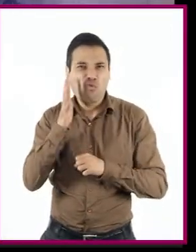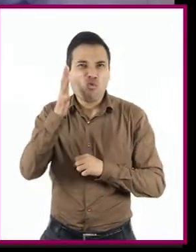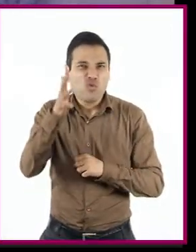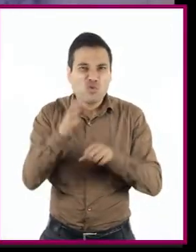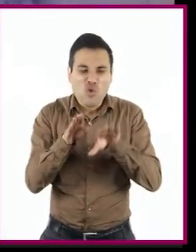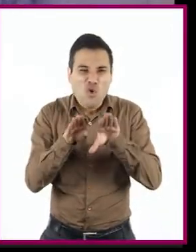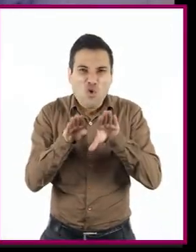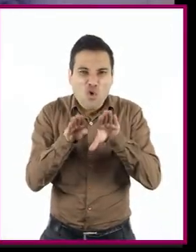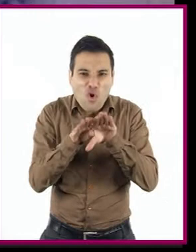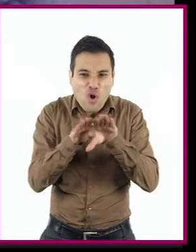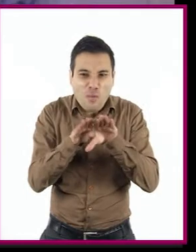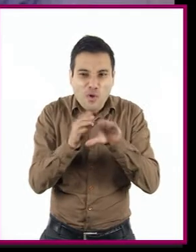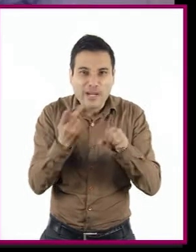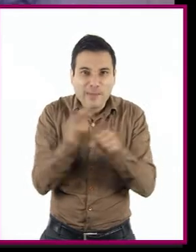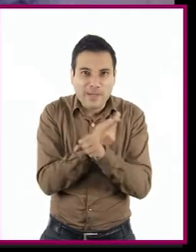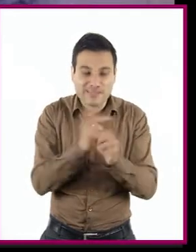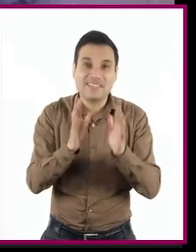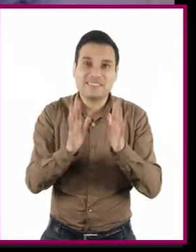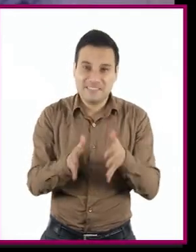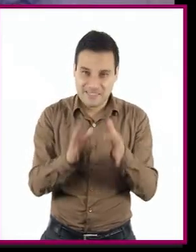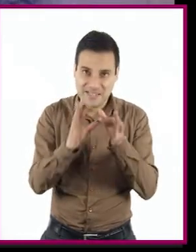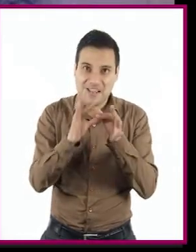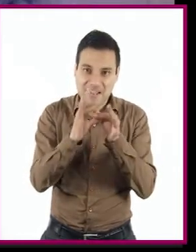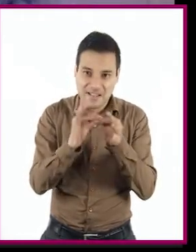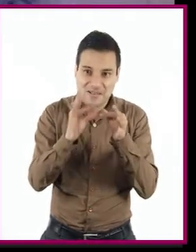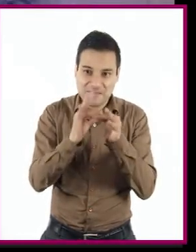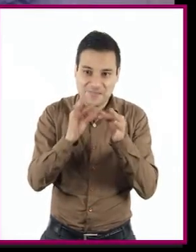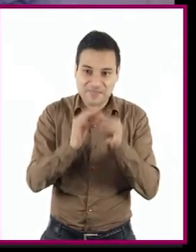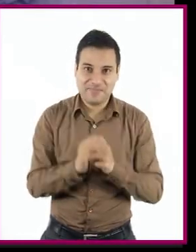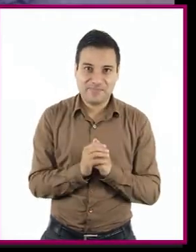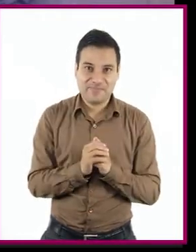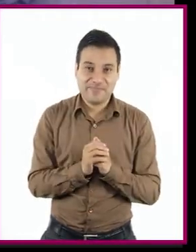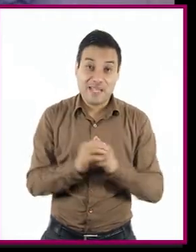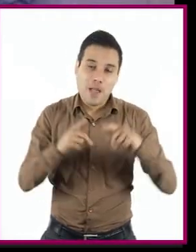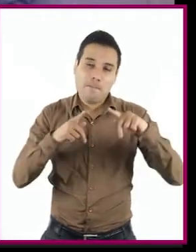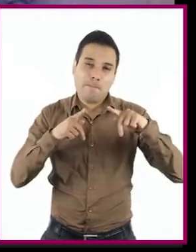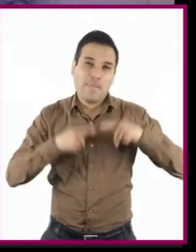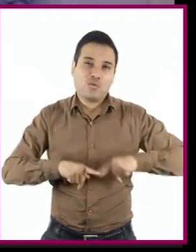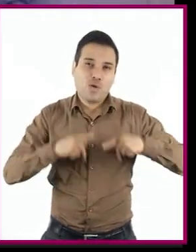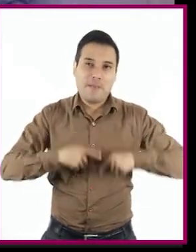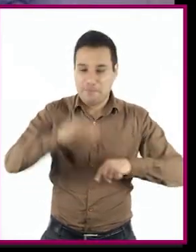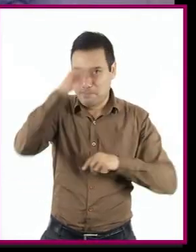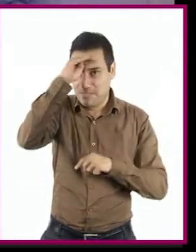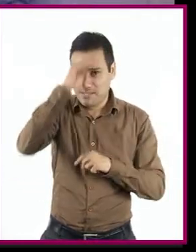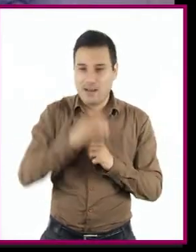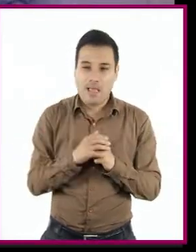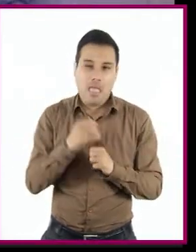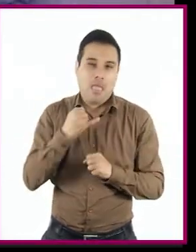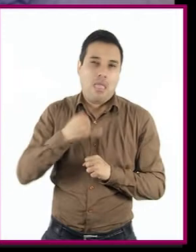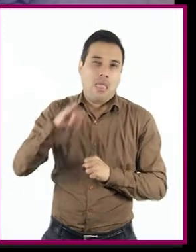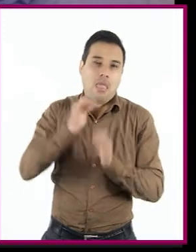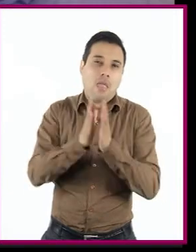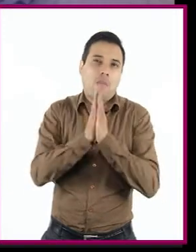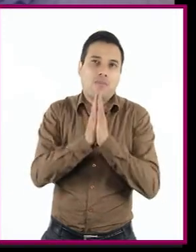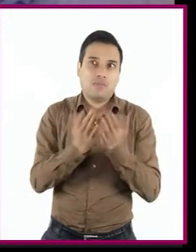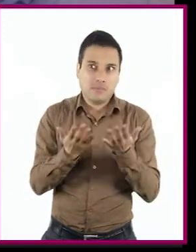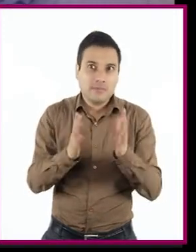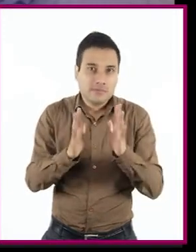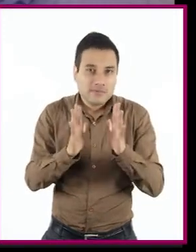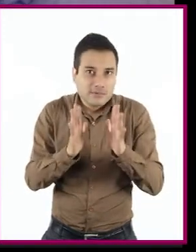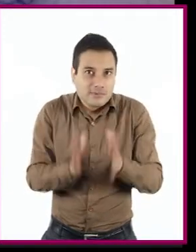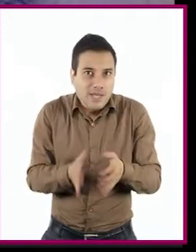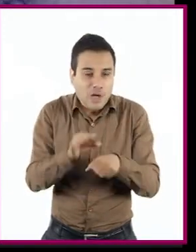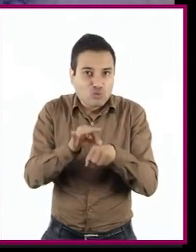Claro, en ese momento pues le parecía a todos que era una locura, pero pues ahora ya estamos en esta